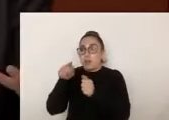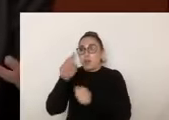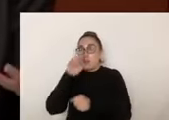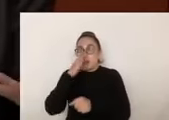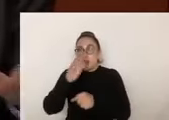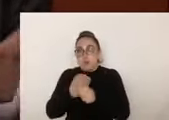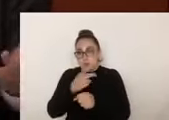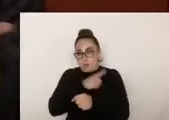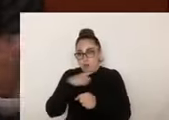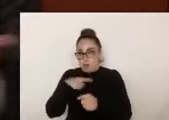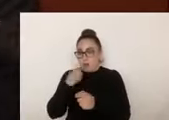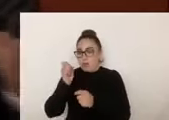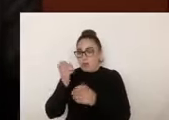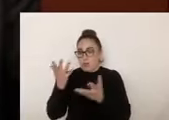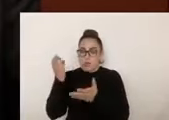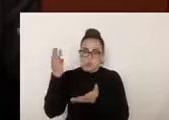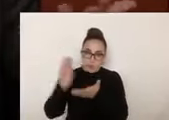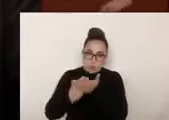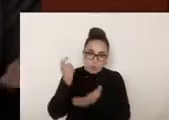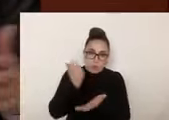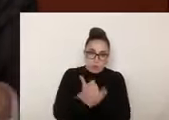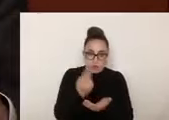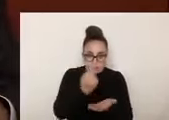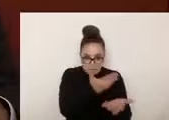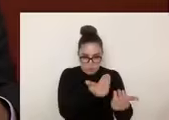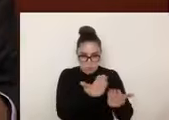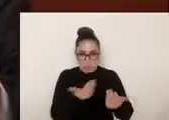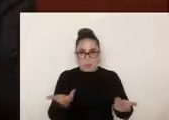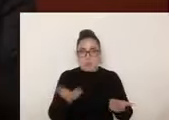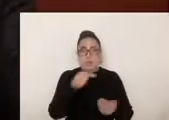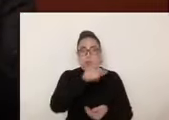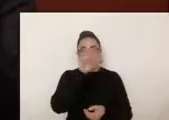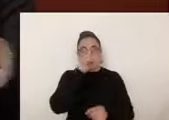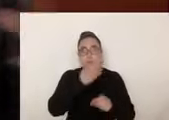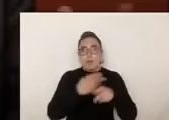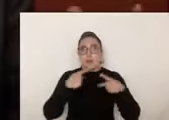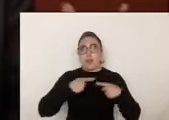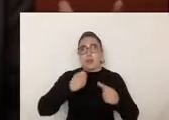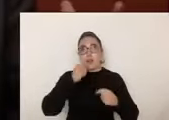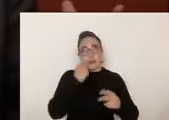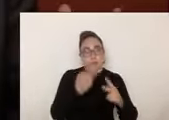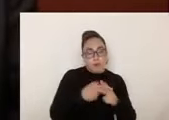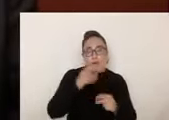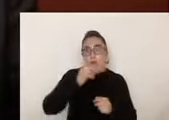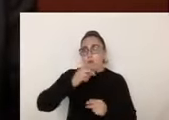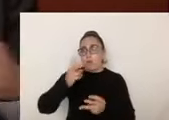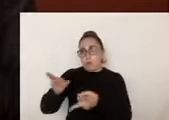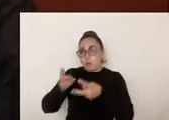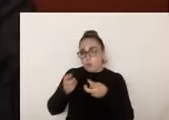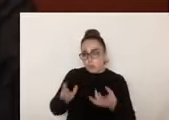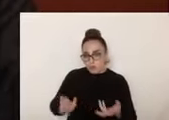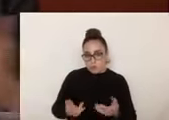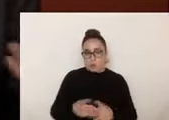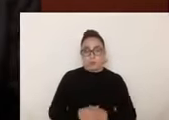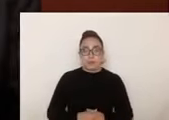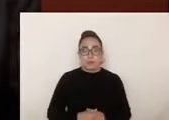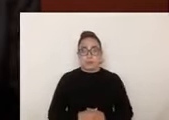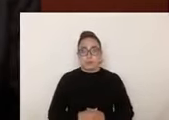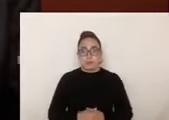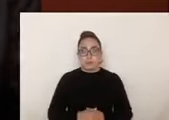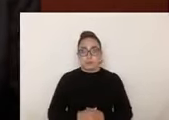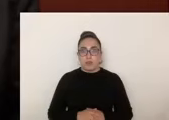que se imponen, que también es muy importante cobrar las multas que se imponen. En todo ese ámbito hay